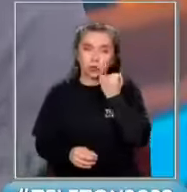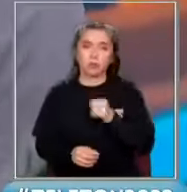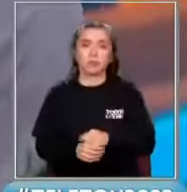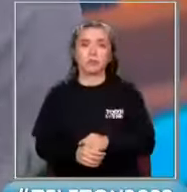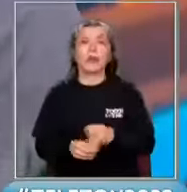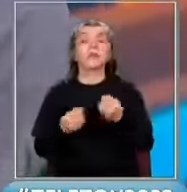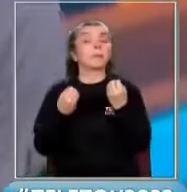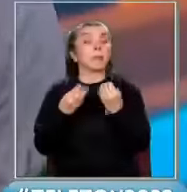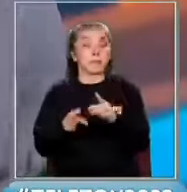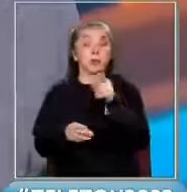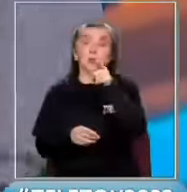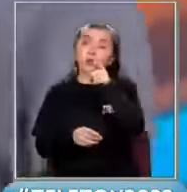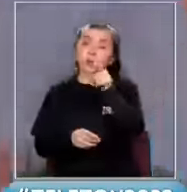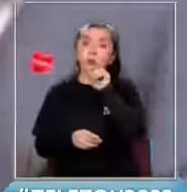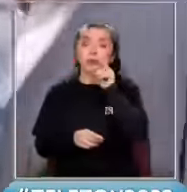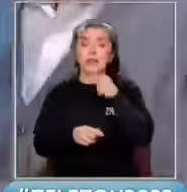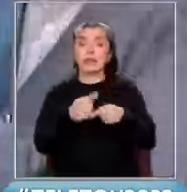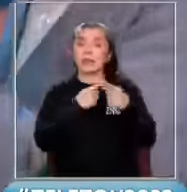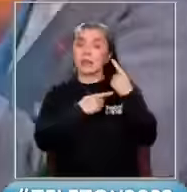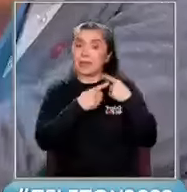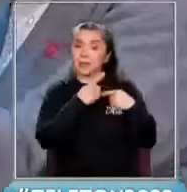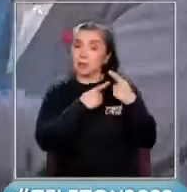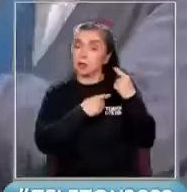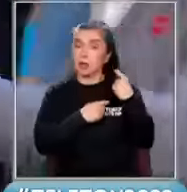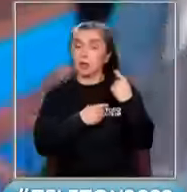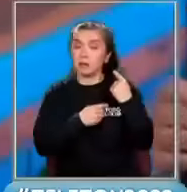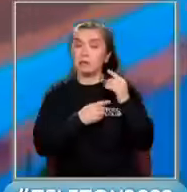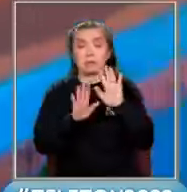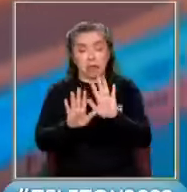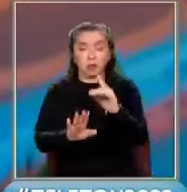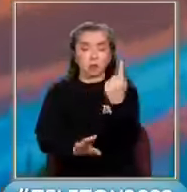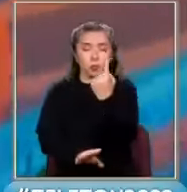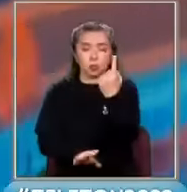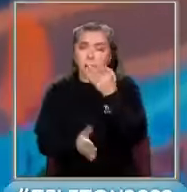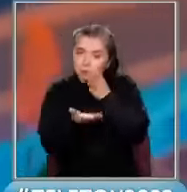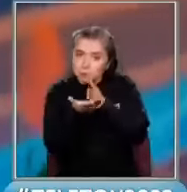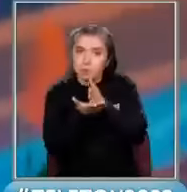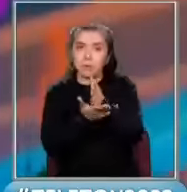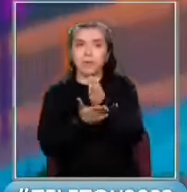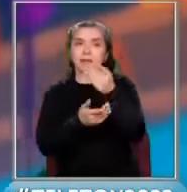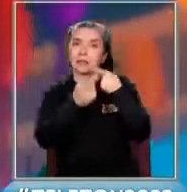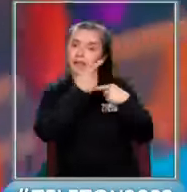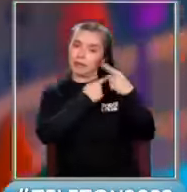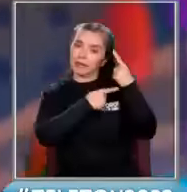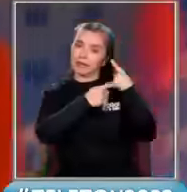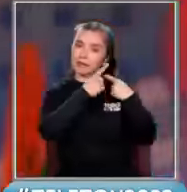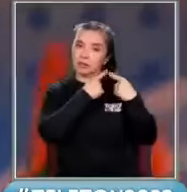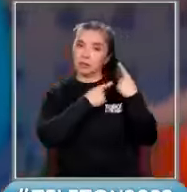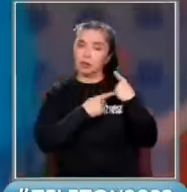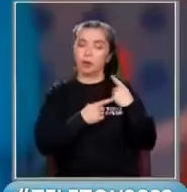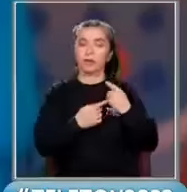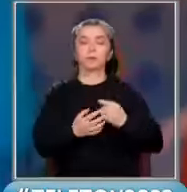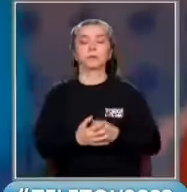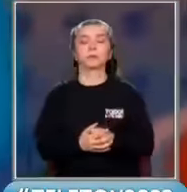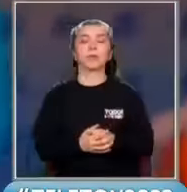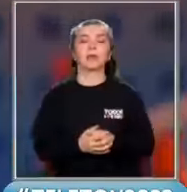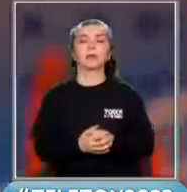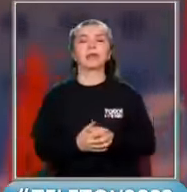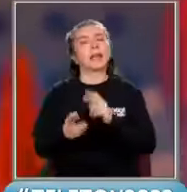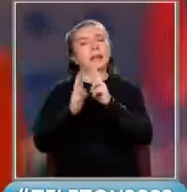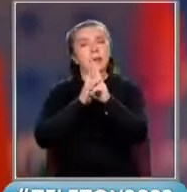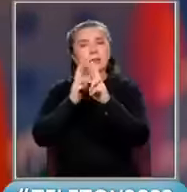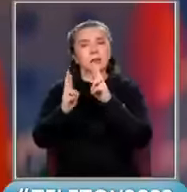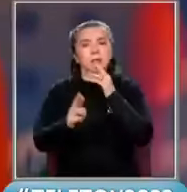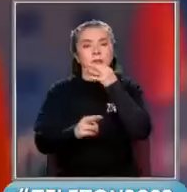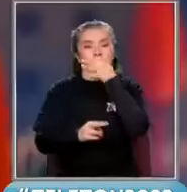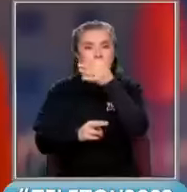una historia. Sí, tengo una historia. Te dejo solito, así que para que comience la historia. Bueno, esta historia tiene algo que ver con lo que recién